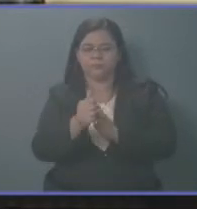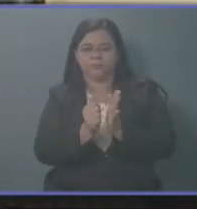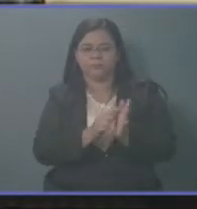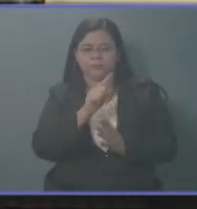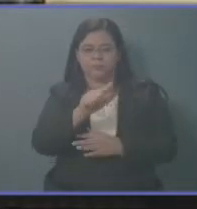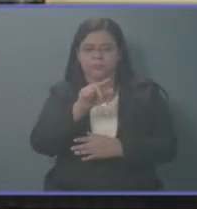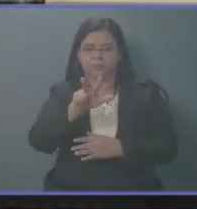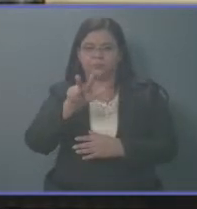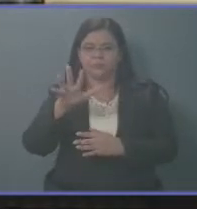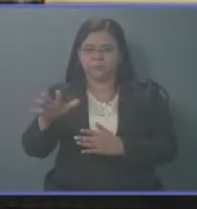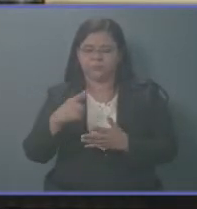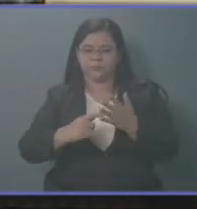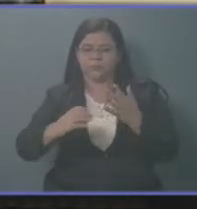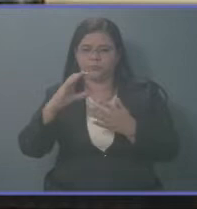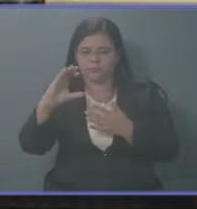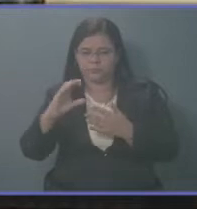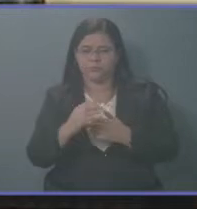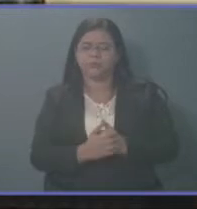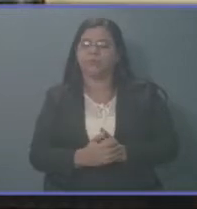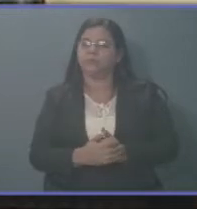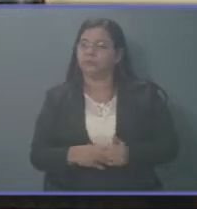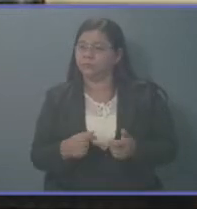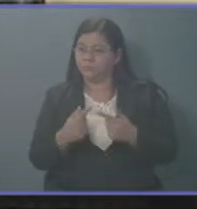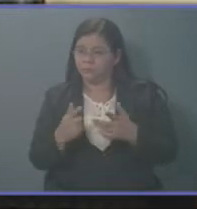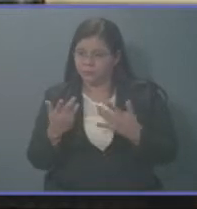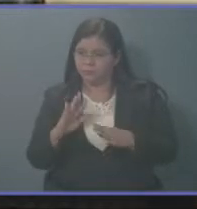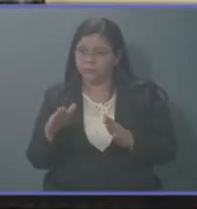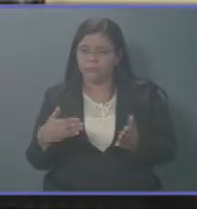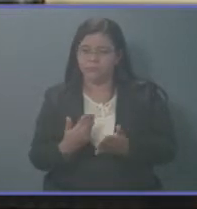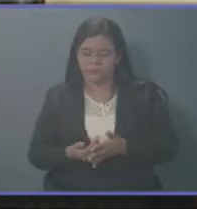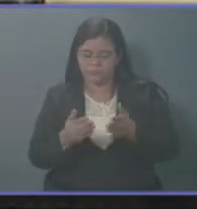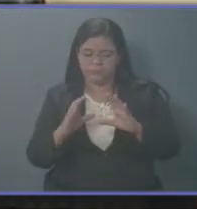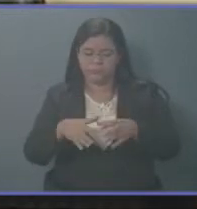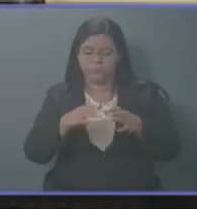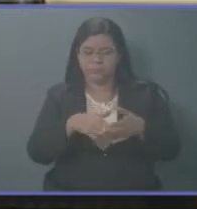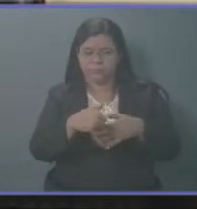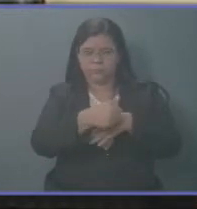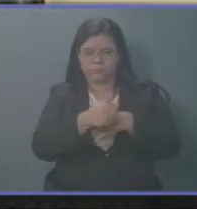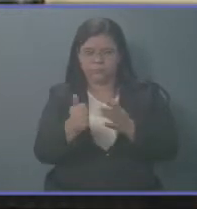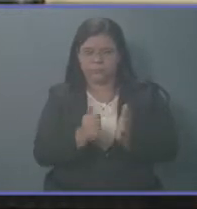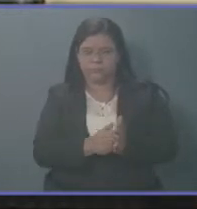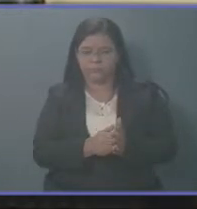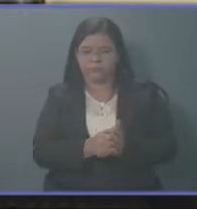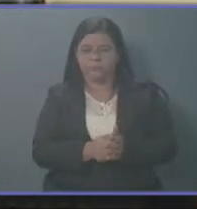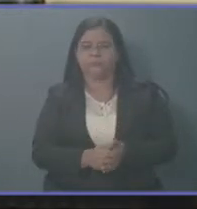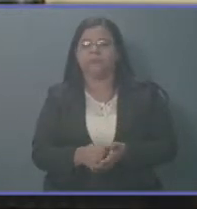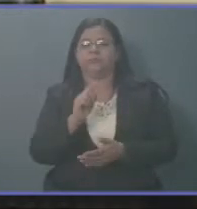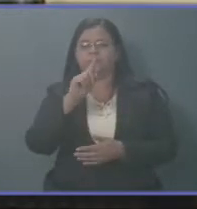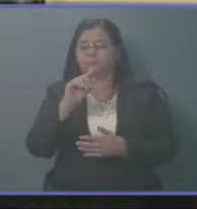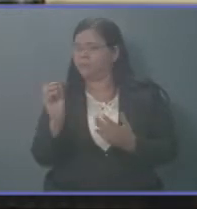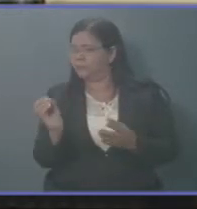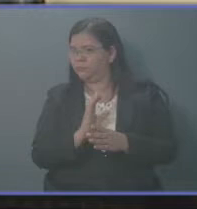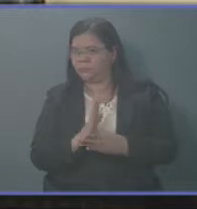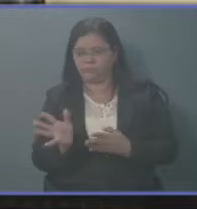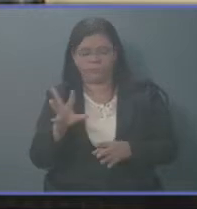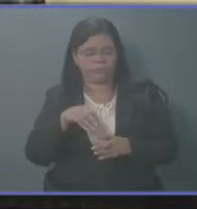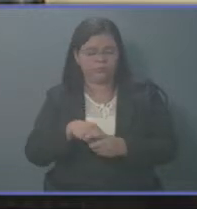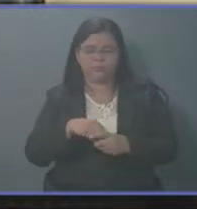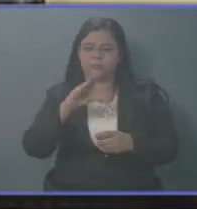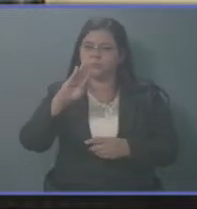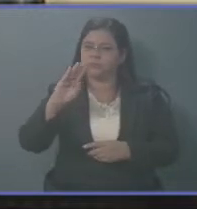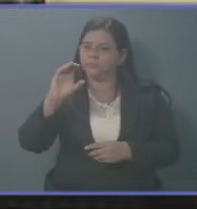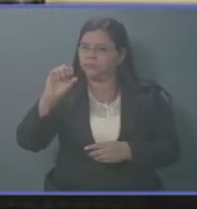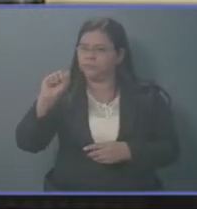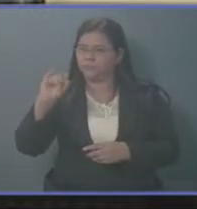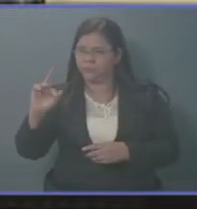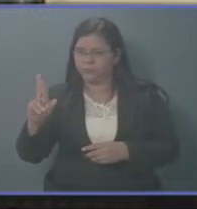la Constitución de la República, ya que no se permitió su discusión en las comisiones legislativas respectivas, ni se incluyó en su análisis al Banco Central de